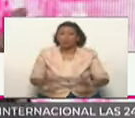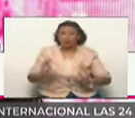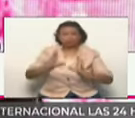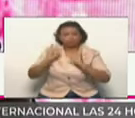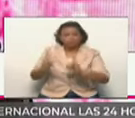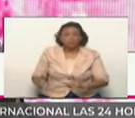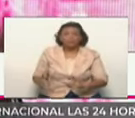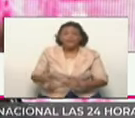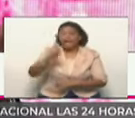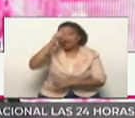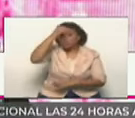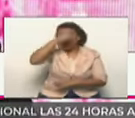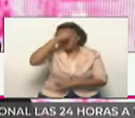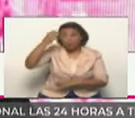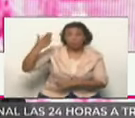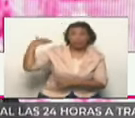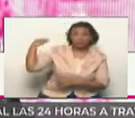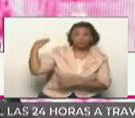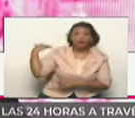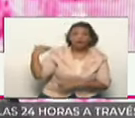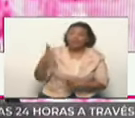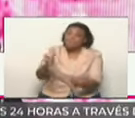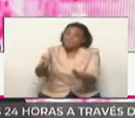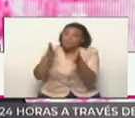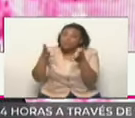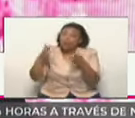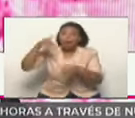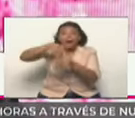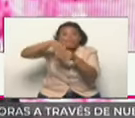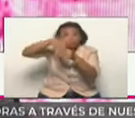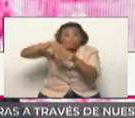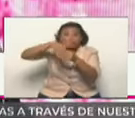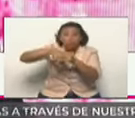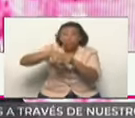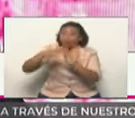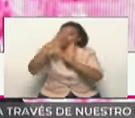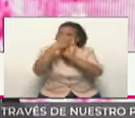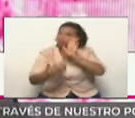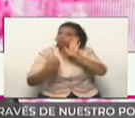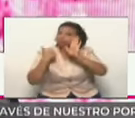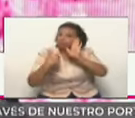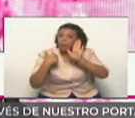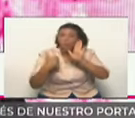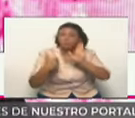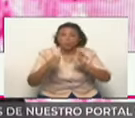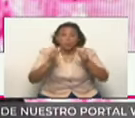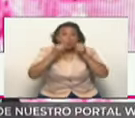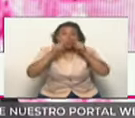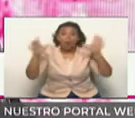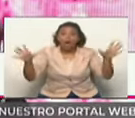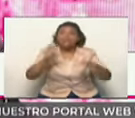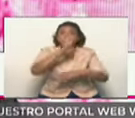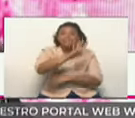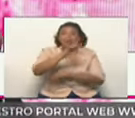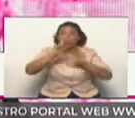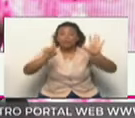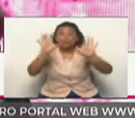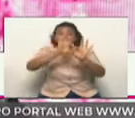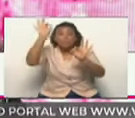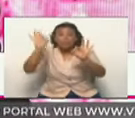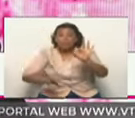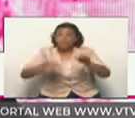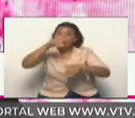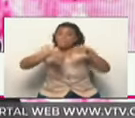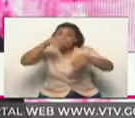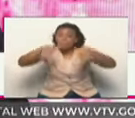El domingo pasado tuvieron una victoria ejemplar, estelar, con el 56% de los votos